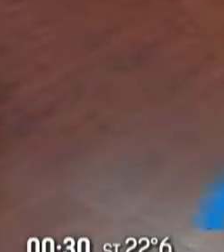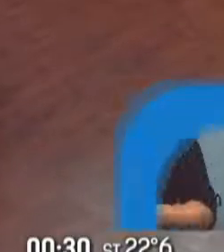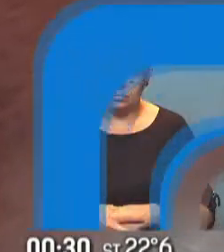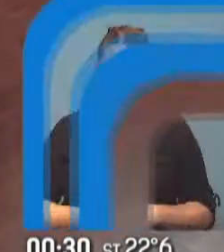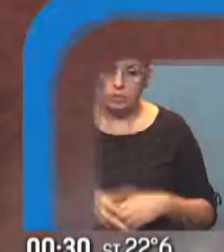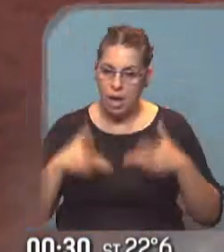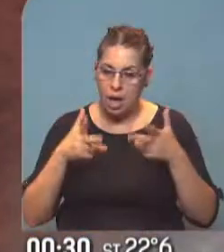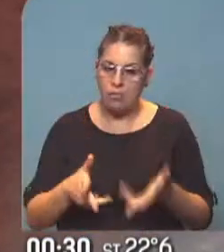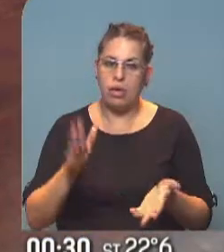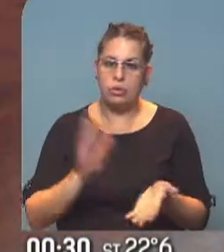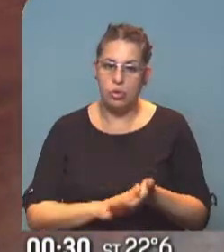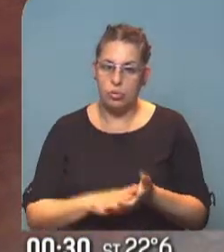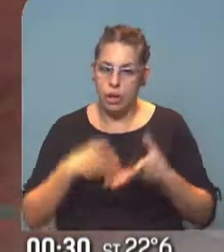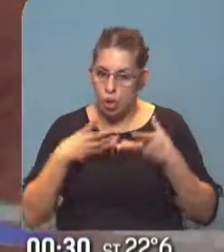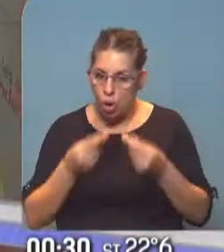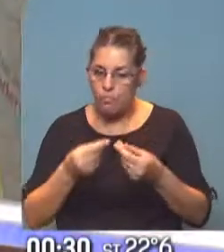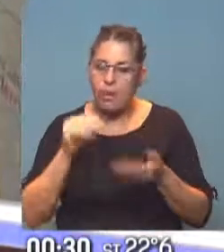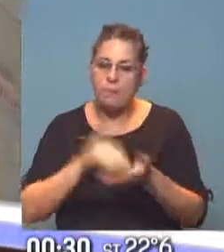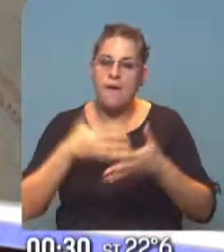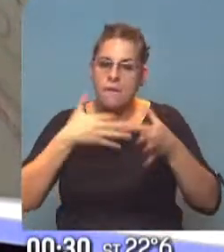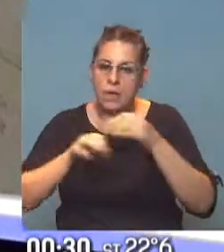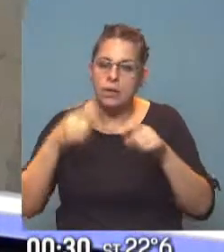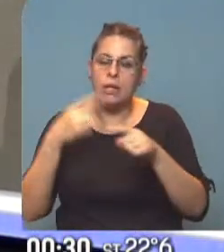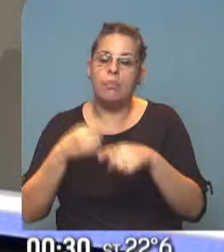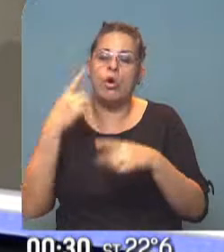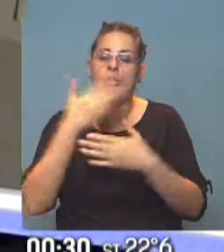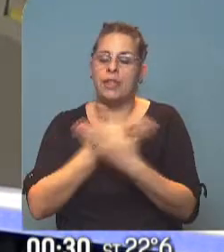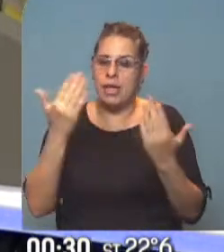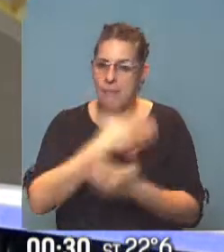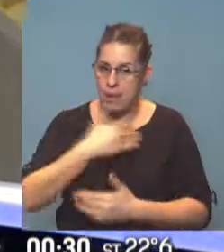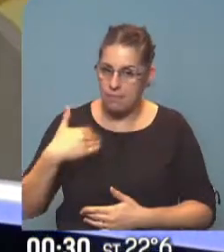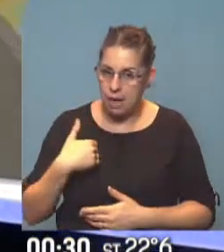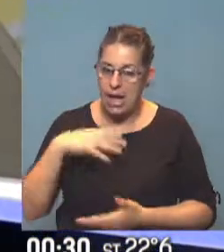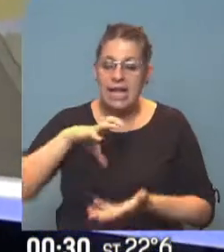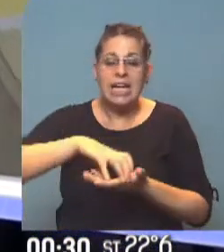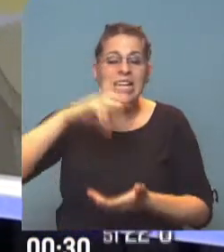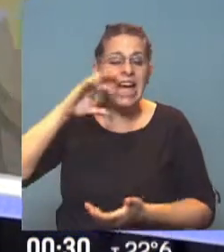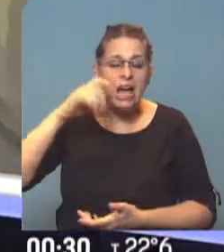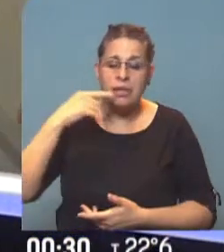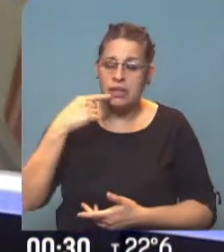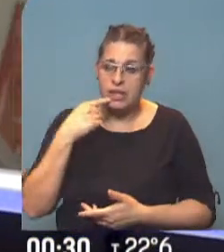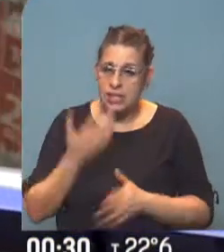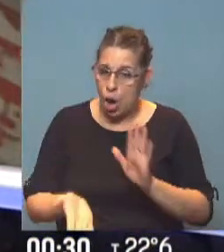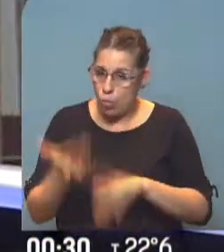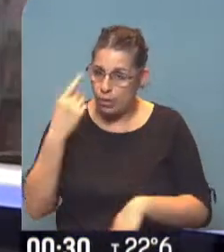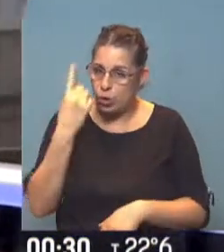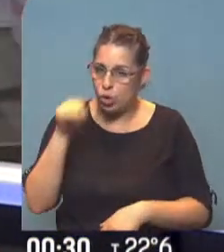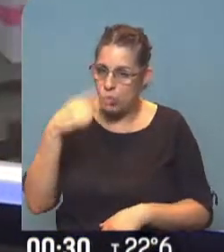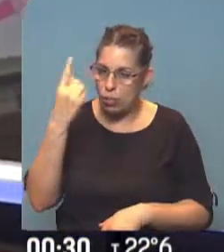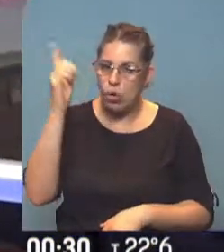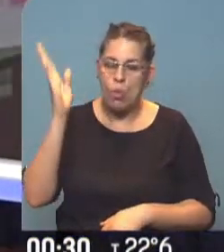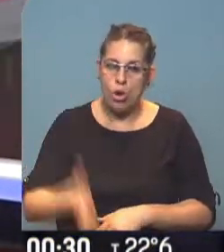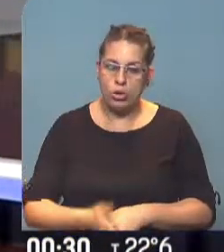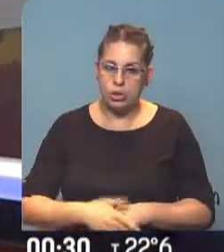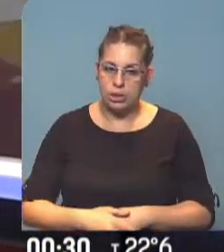Vamos a hablar de las compras y de las ventas para el Día de la Madre, porque según la CAME aumentaron un 1,1% en el